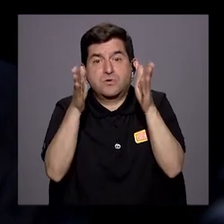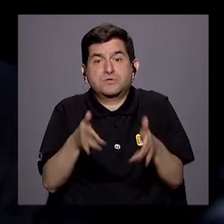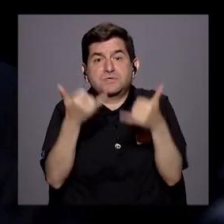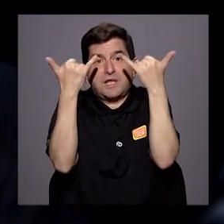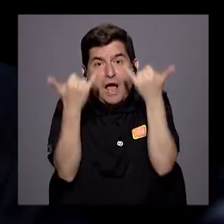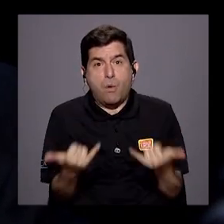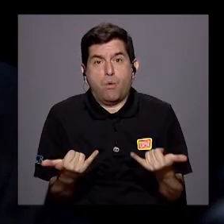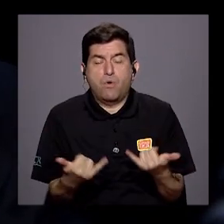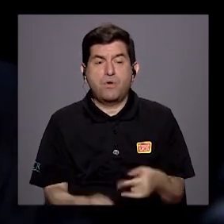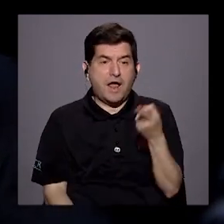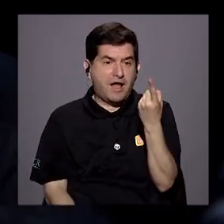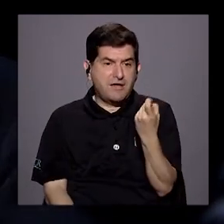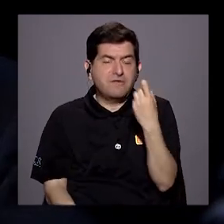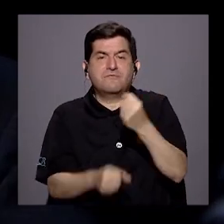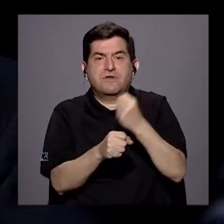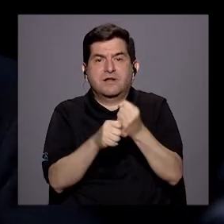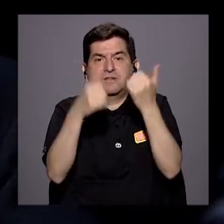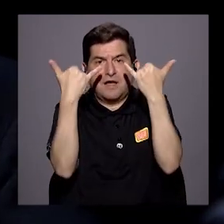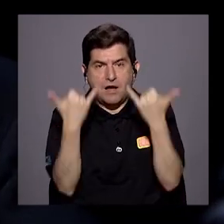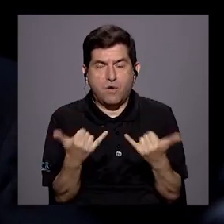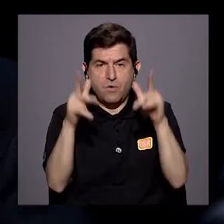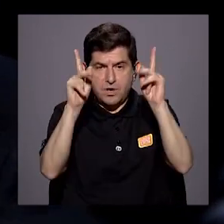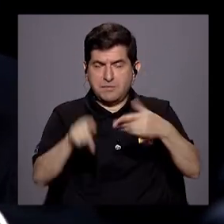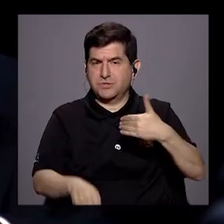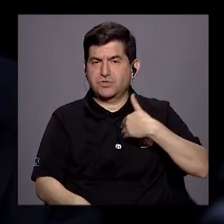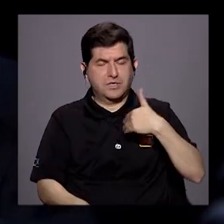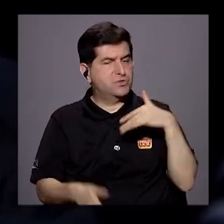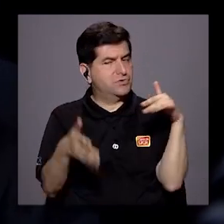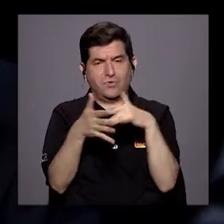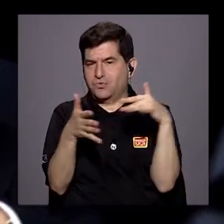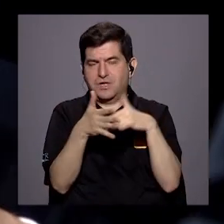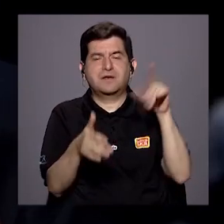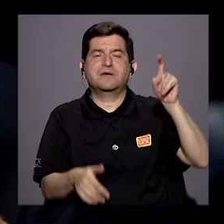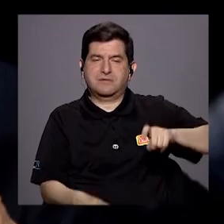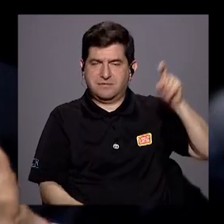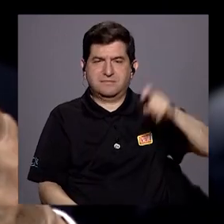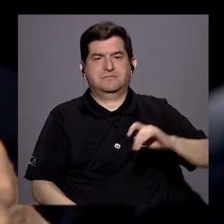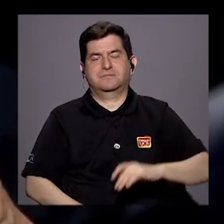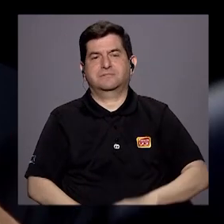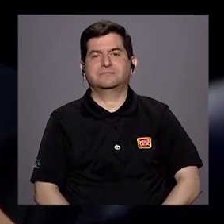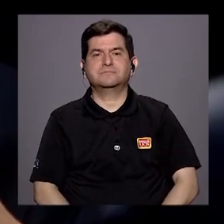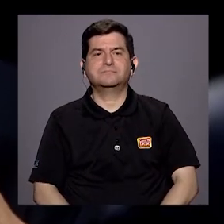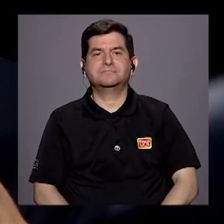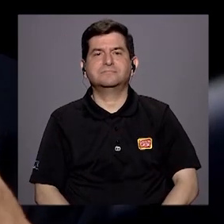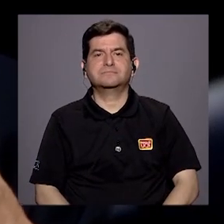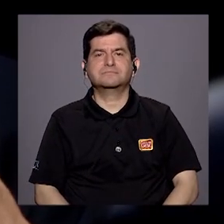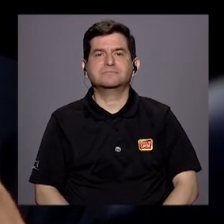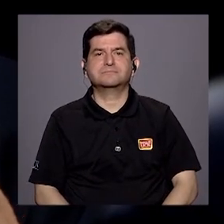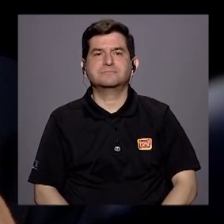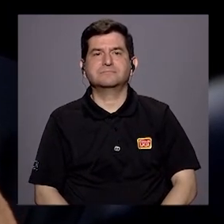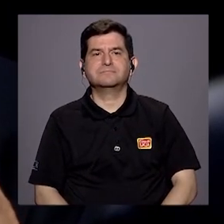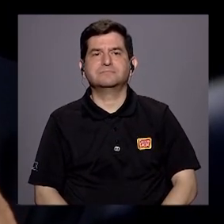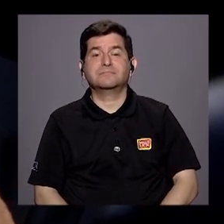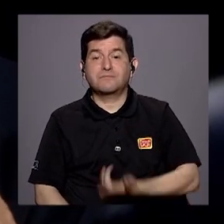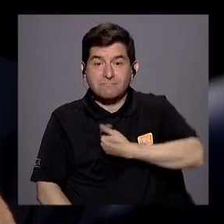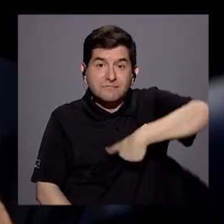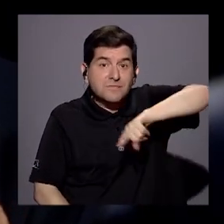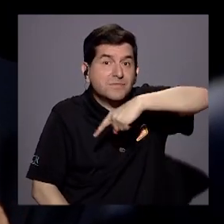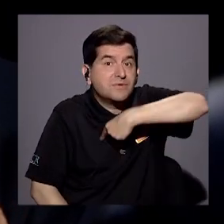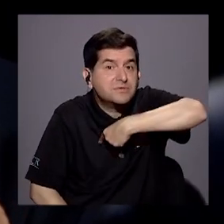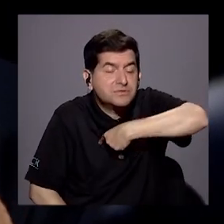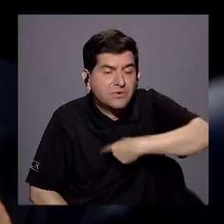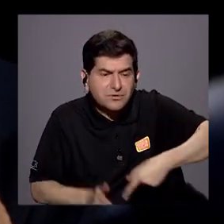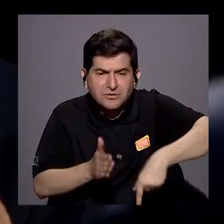eso es la fuerza laboral de hoy día y ese es el desempleo de hoy día de gente que no tuvo la preparación que debió haber tenido de manera que